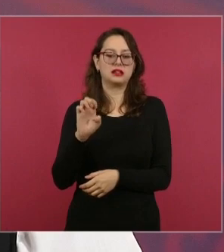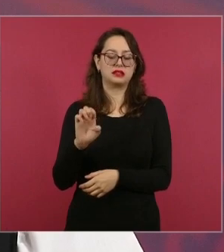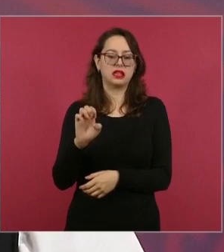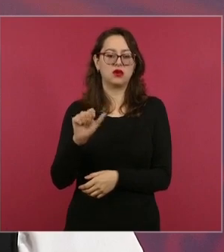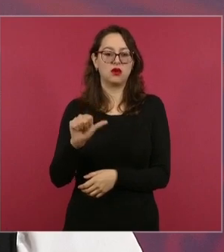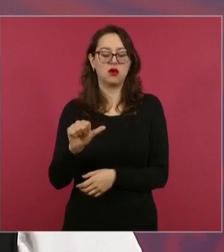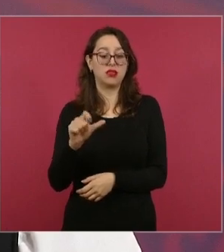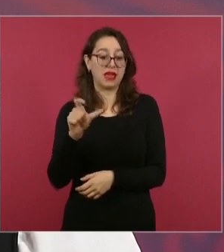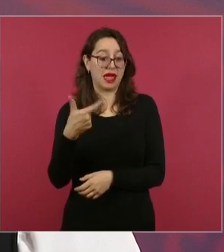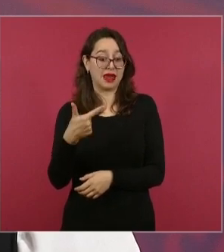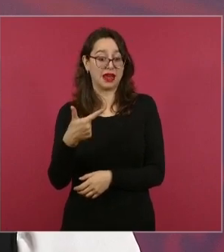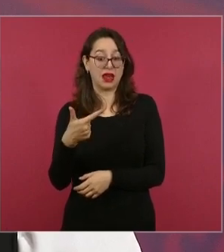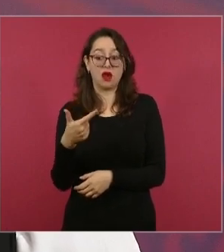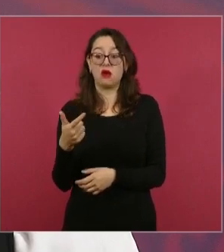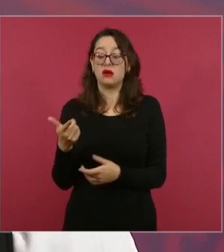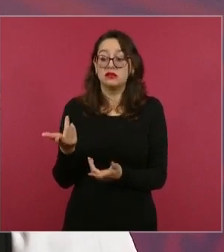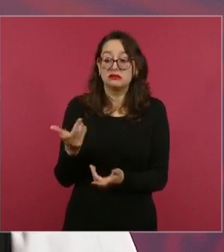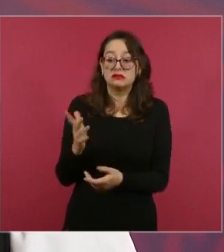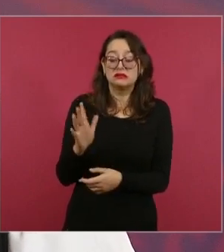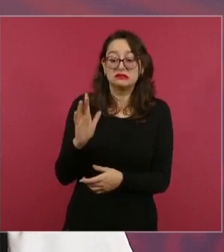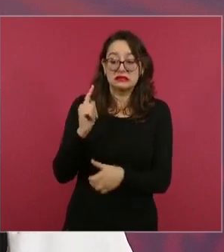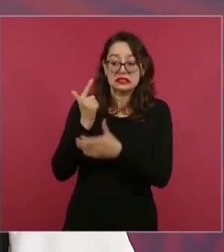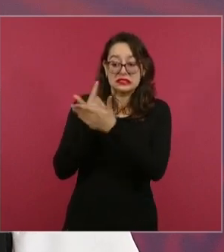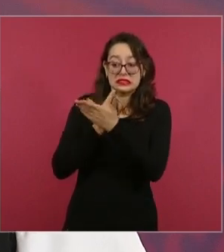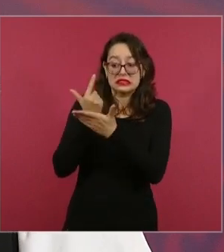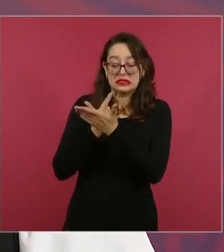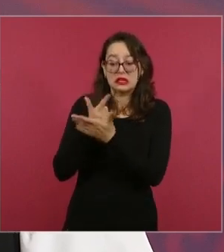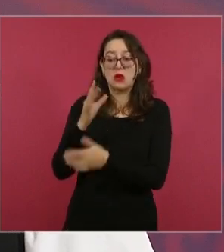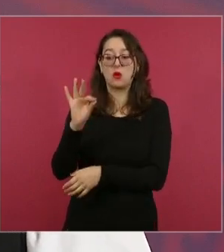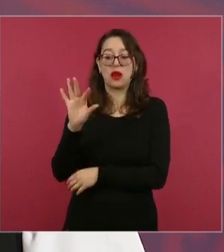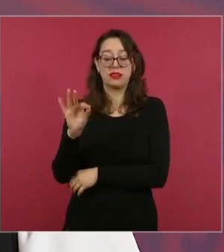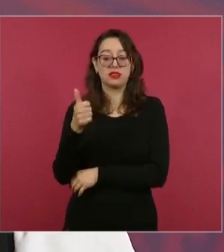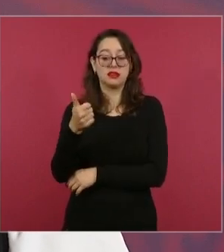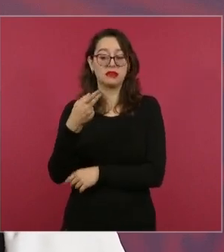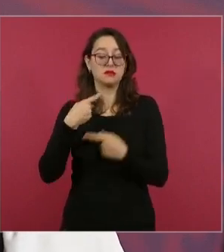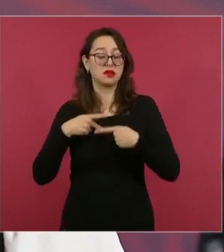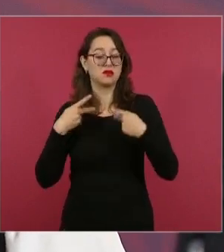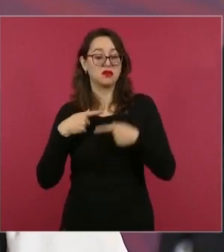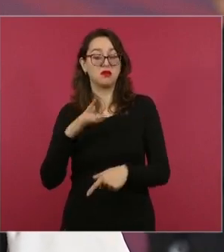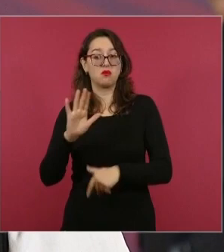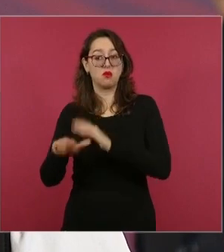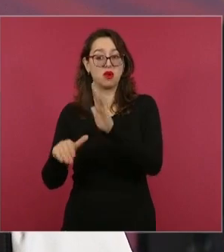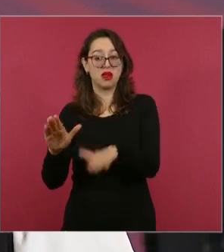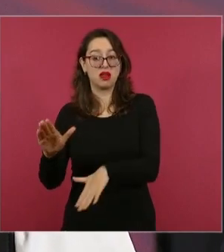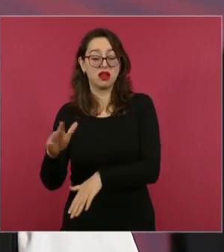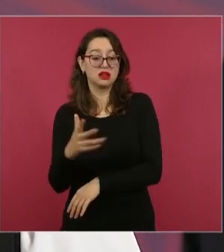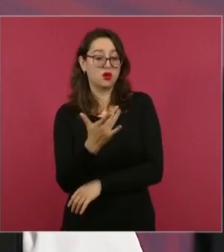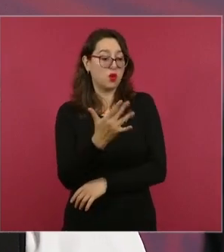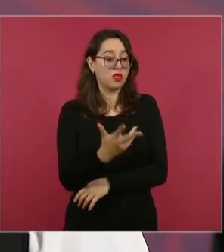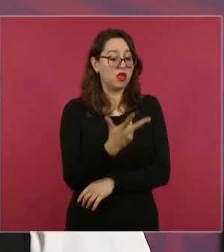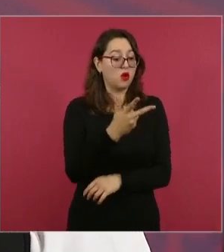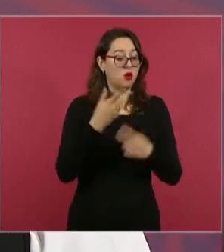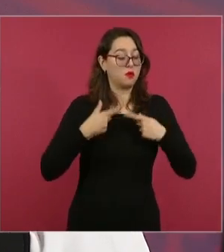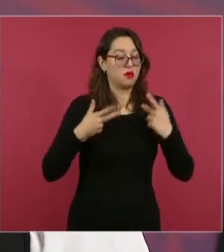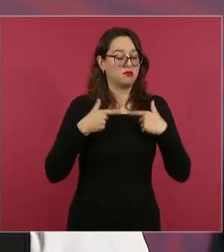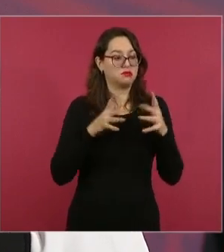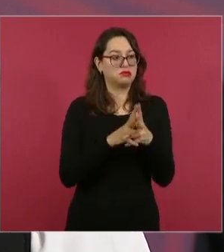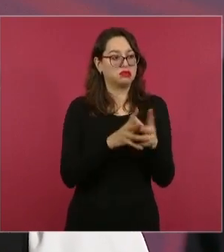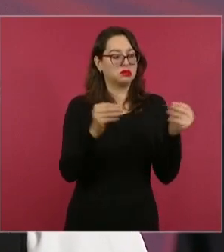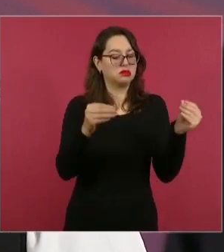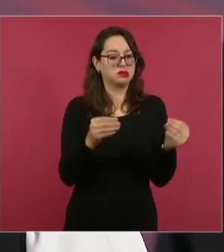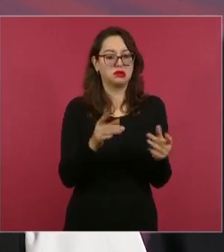de 46 personas así como de 58 personas que se encuentran en calidad de no